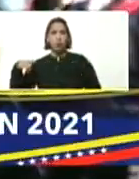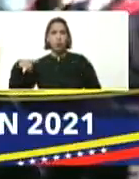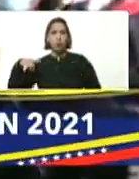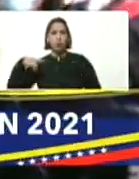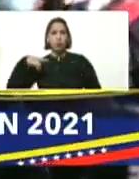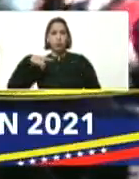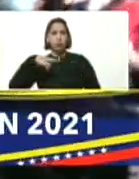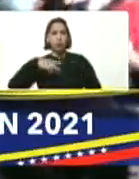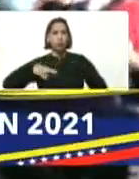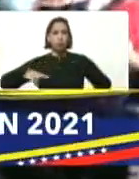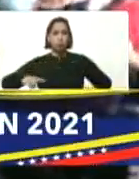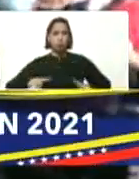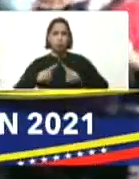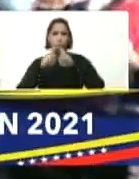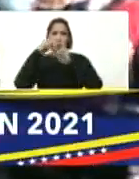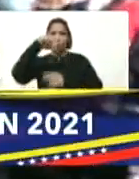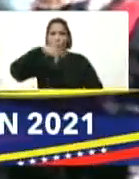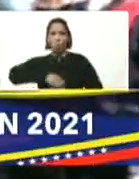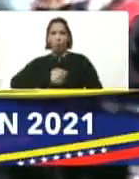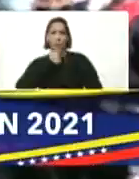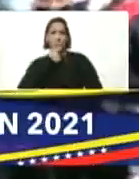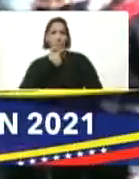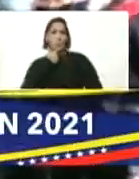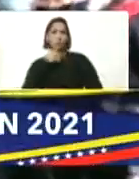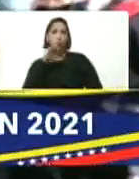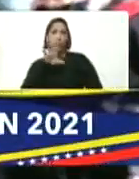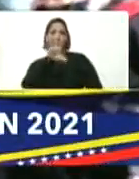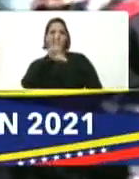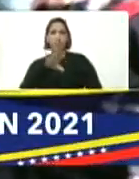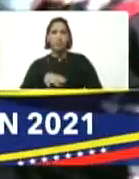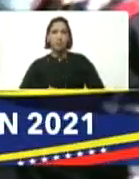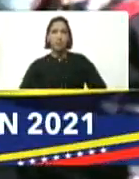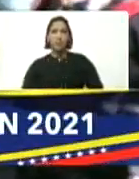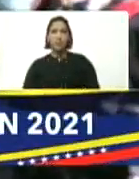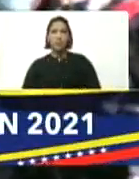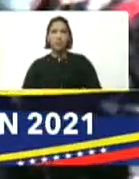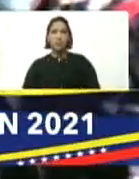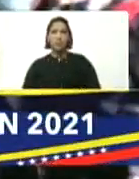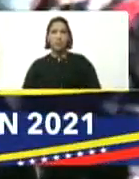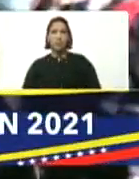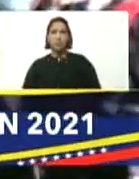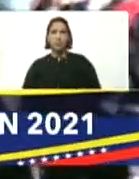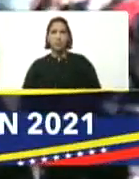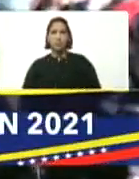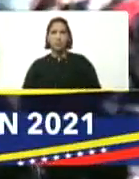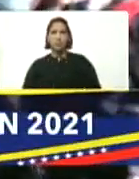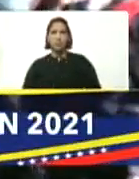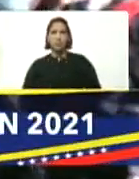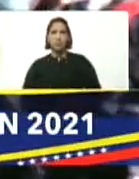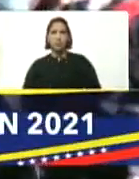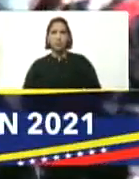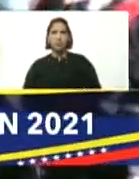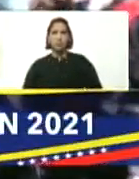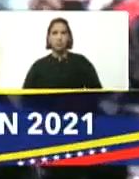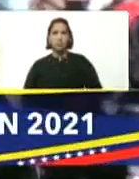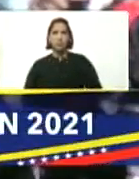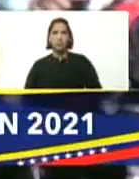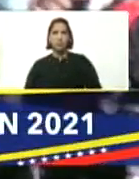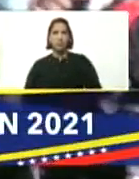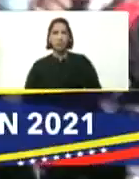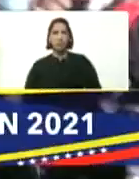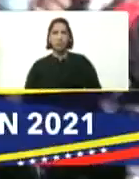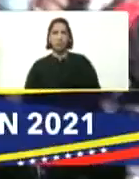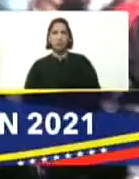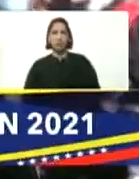para encontrarme hoy en este hermoso país. Content de participer parmi les quatre